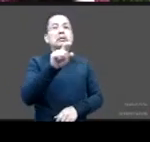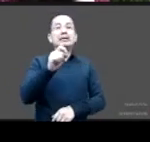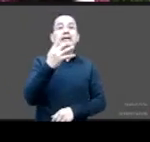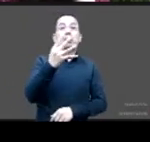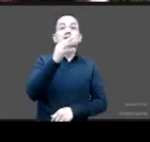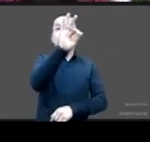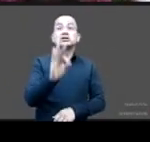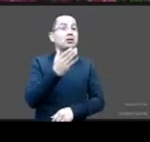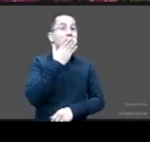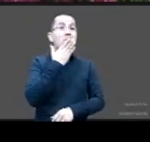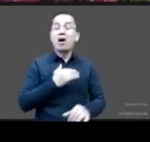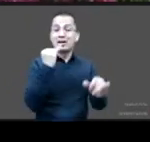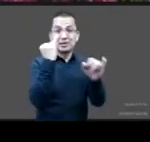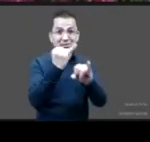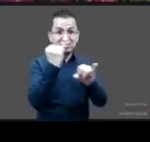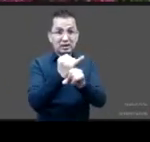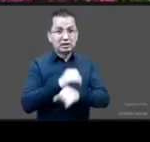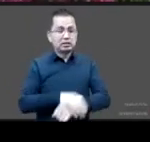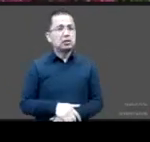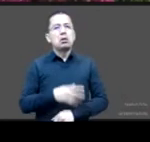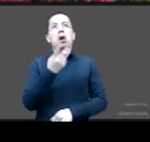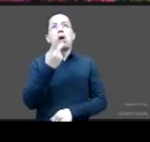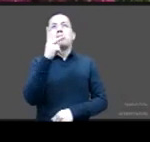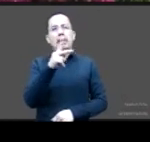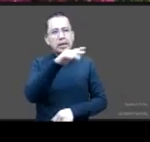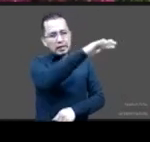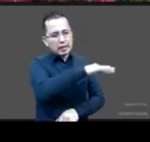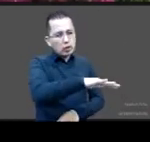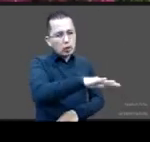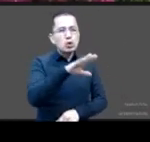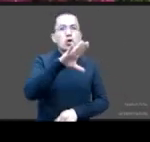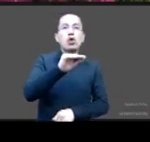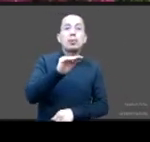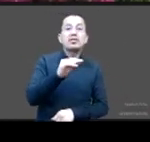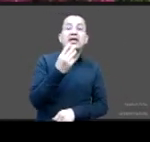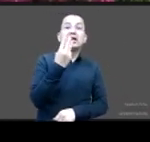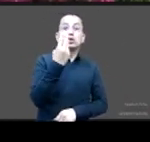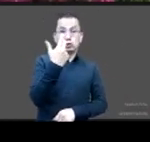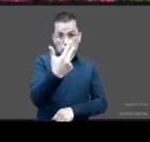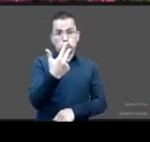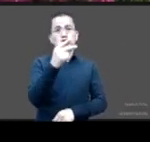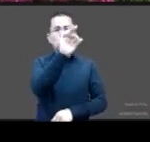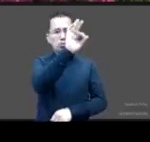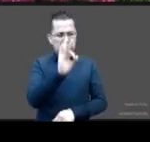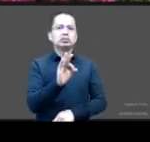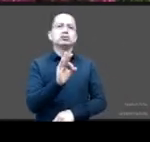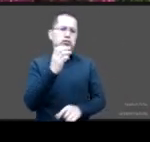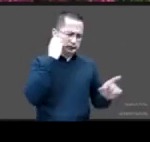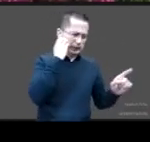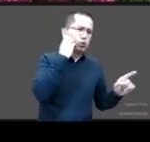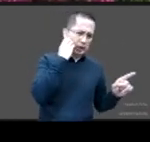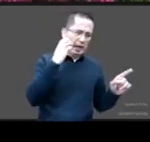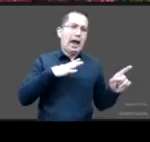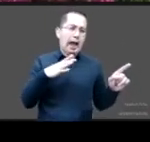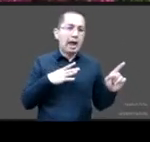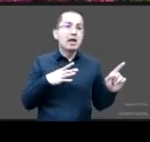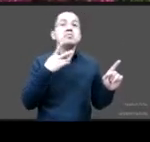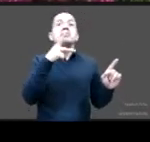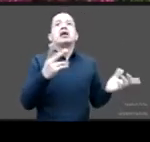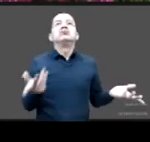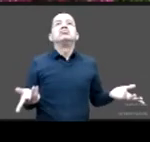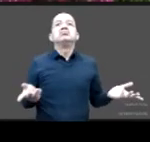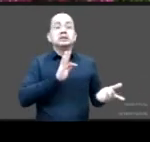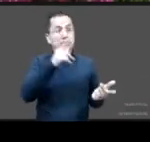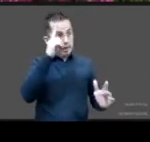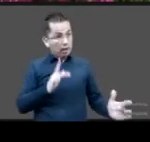el 98% tienen celular pero para poder usar sus dispositivos para seguir con nuestro programa tienen un gasto diario